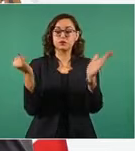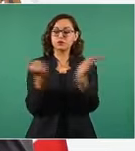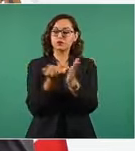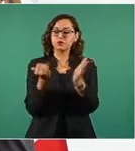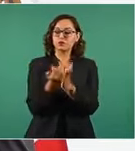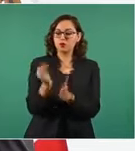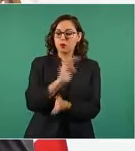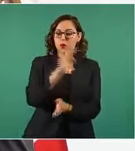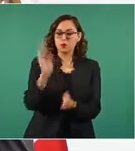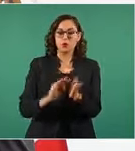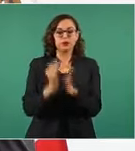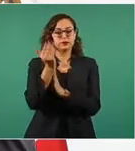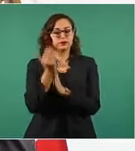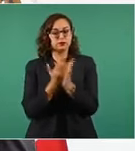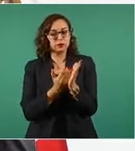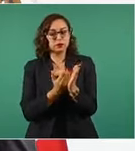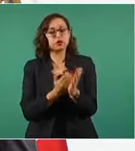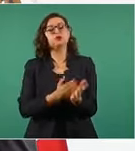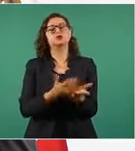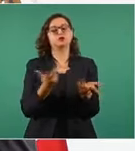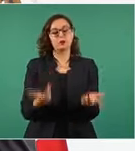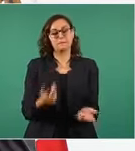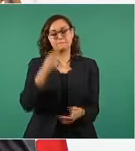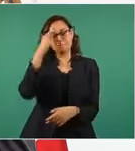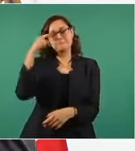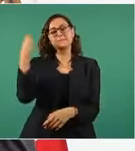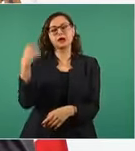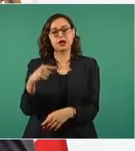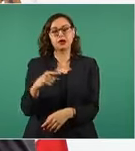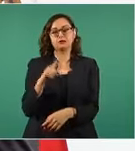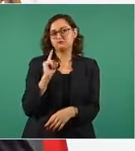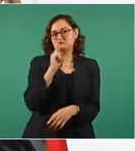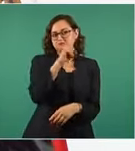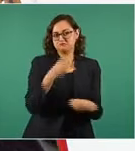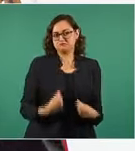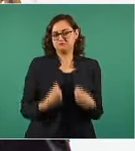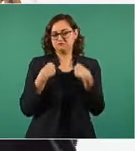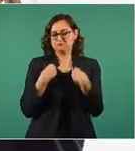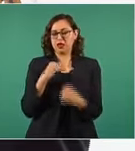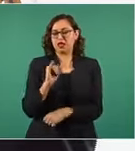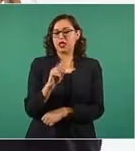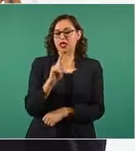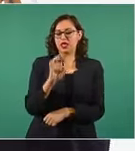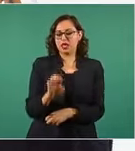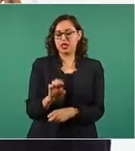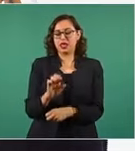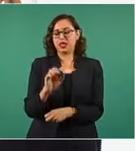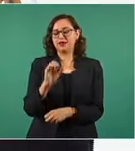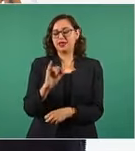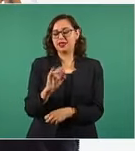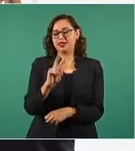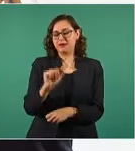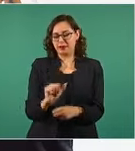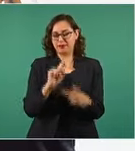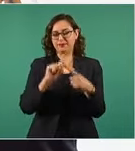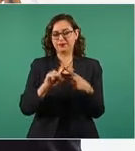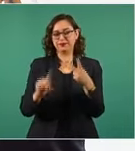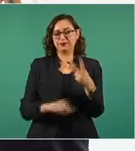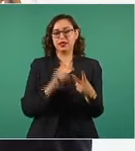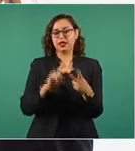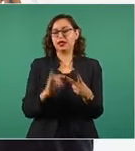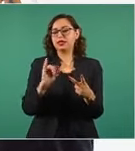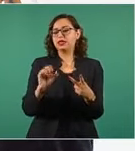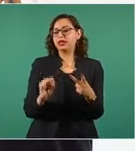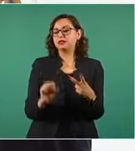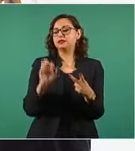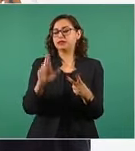fiscales que consiste en reducir a la mitad el cobro del IVA y del impuesto sobre la renta,